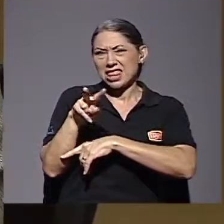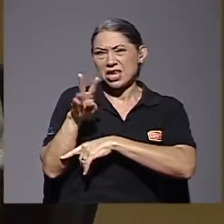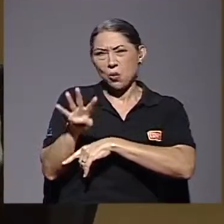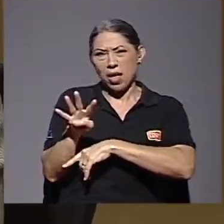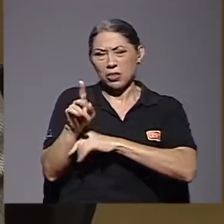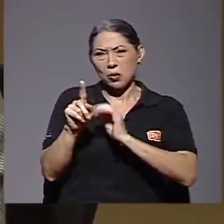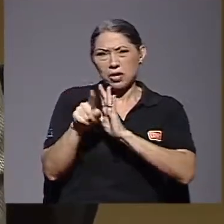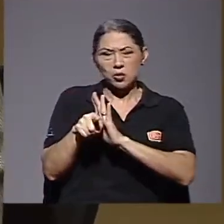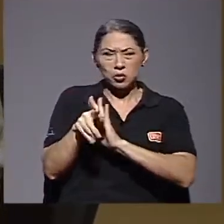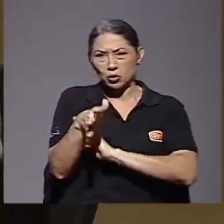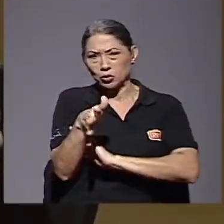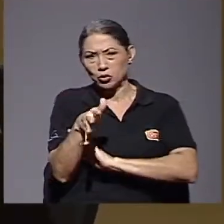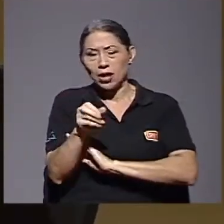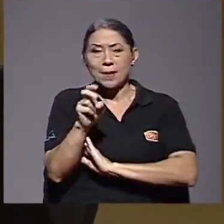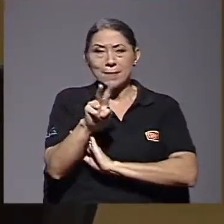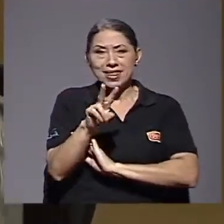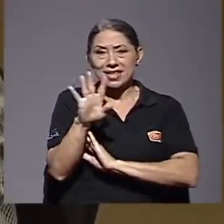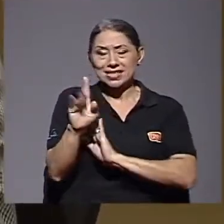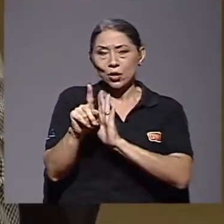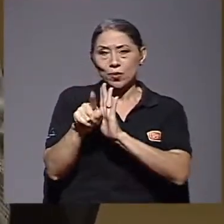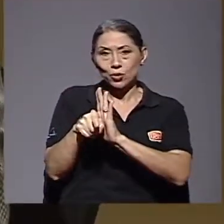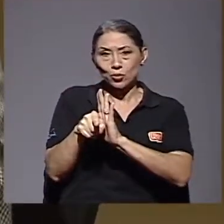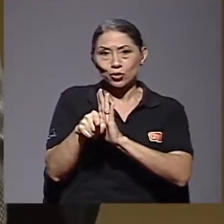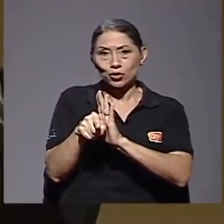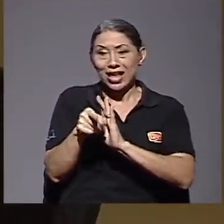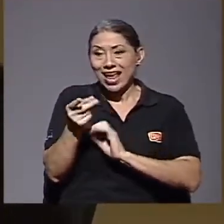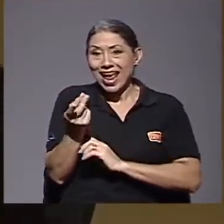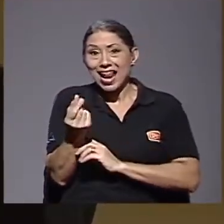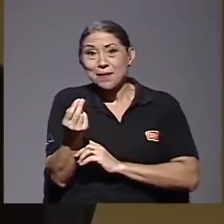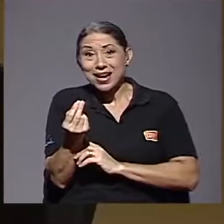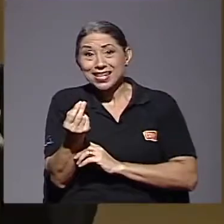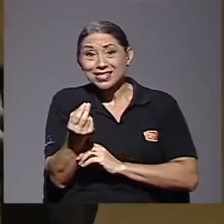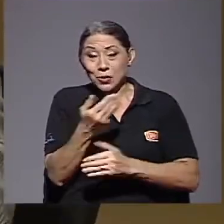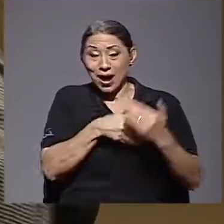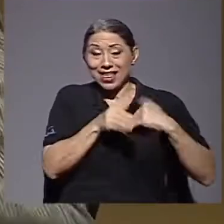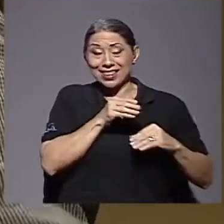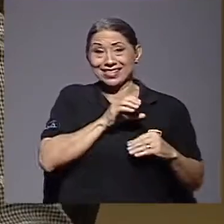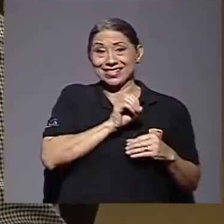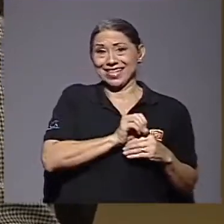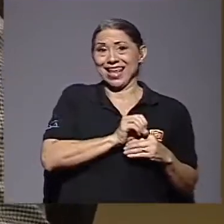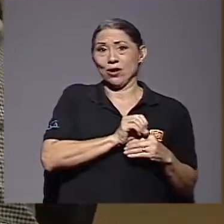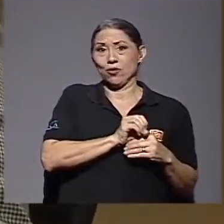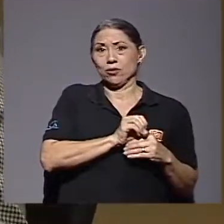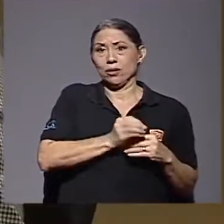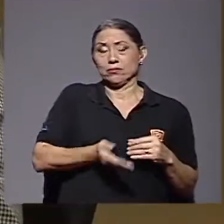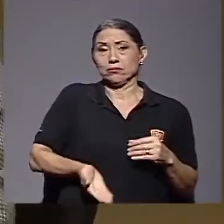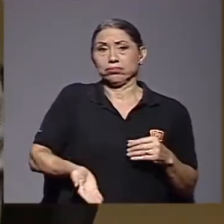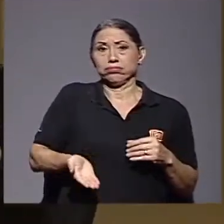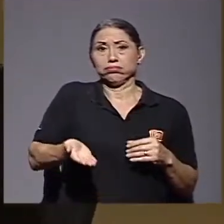24 minutos, 25 minutos, el precio se fuera de 0 a